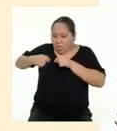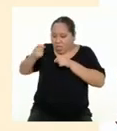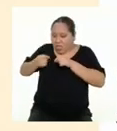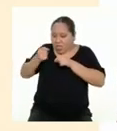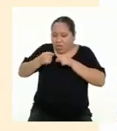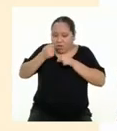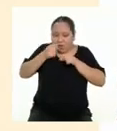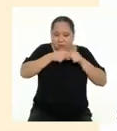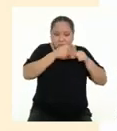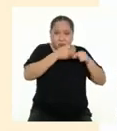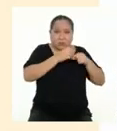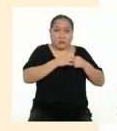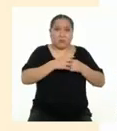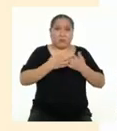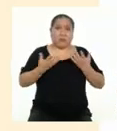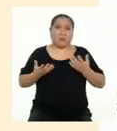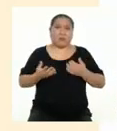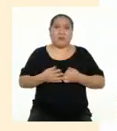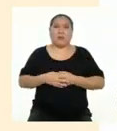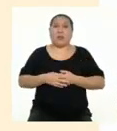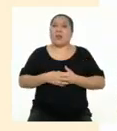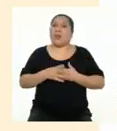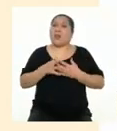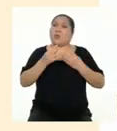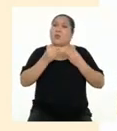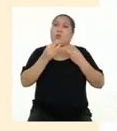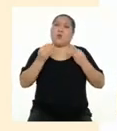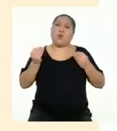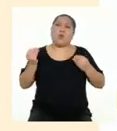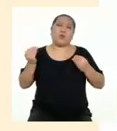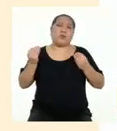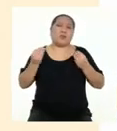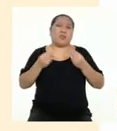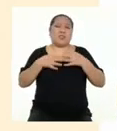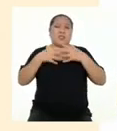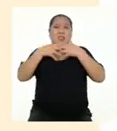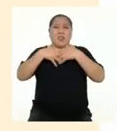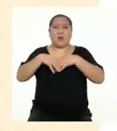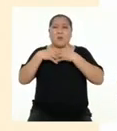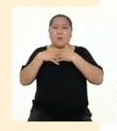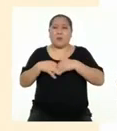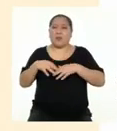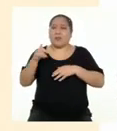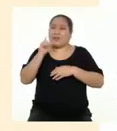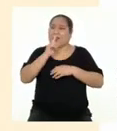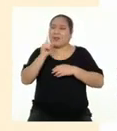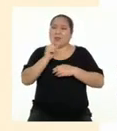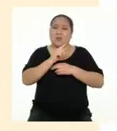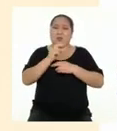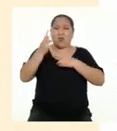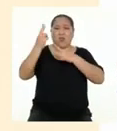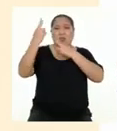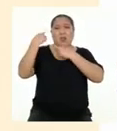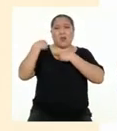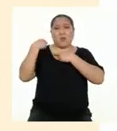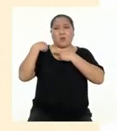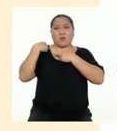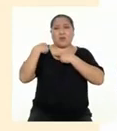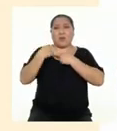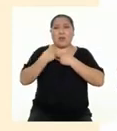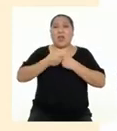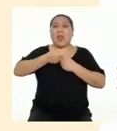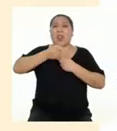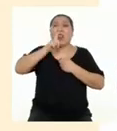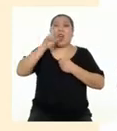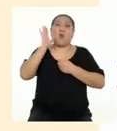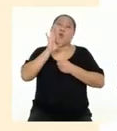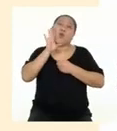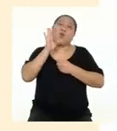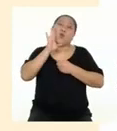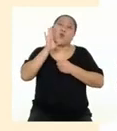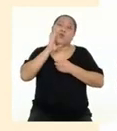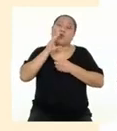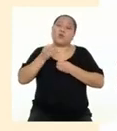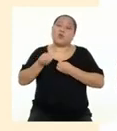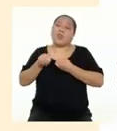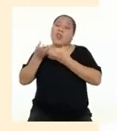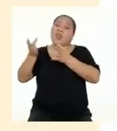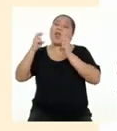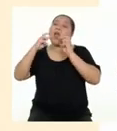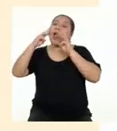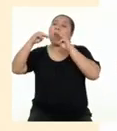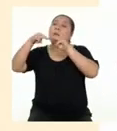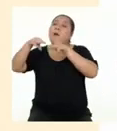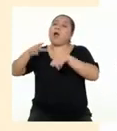acabados. Encima, un montón de empresas que no actúan de manera responsable liberan el agua contaminada en el